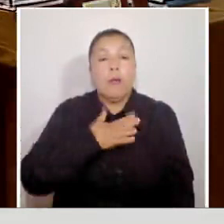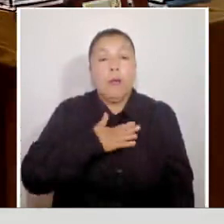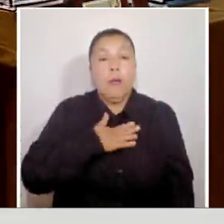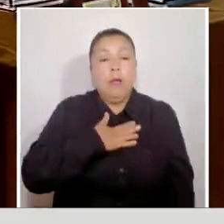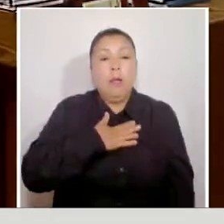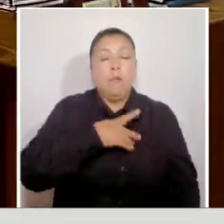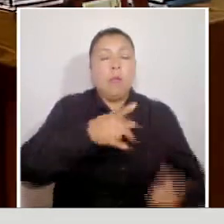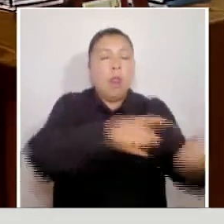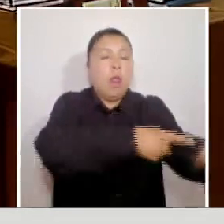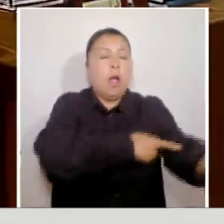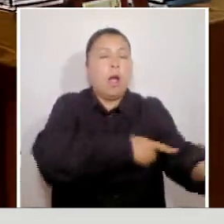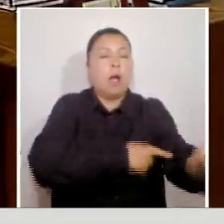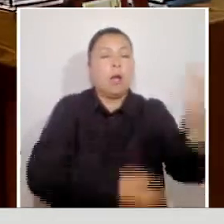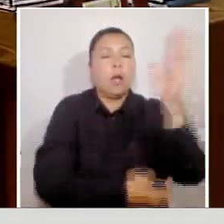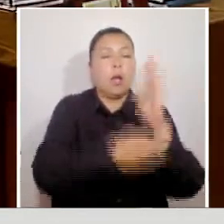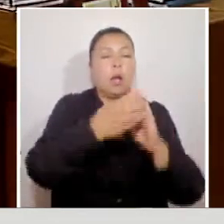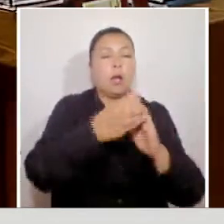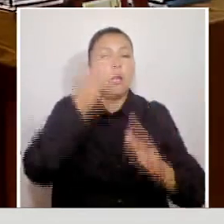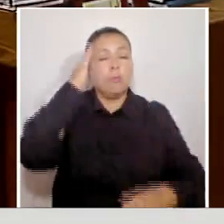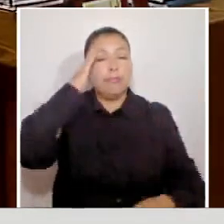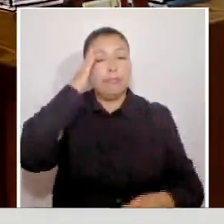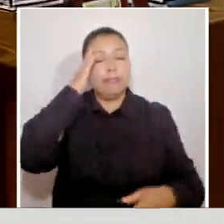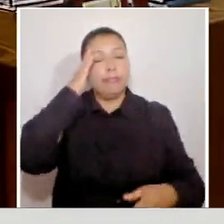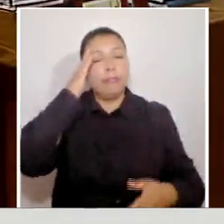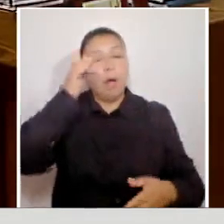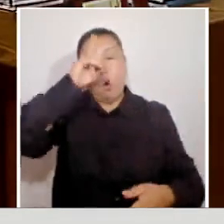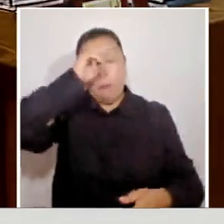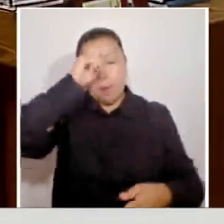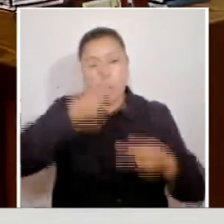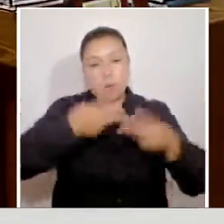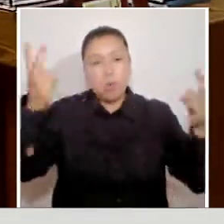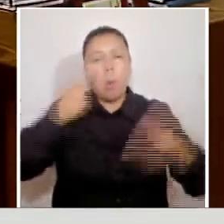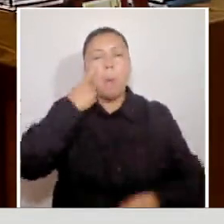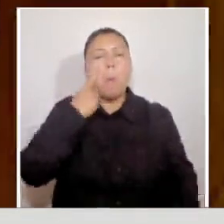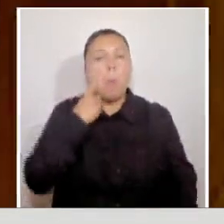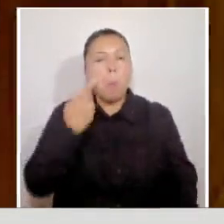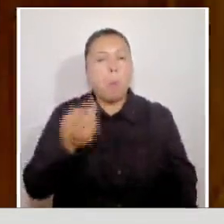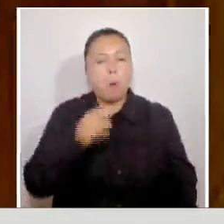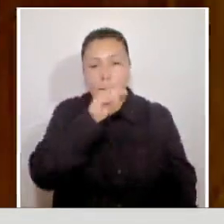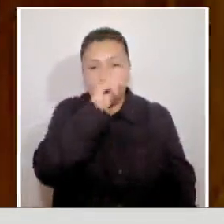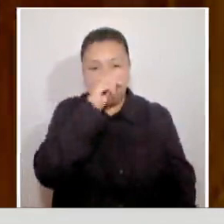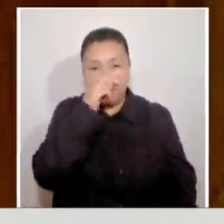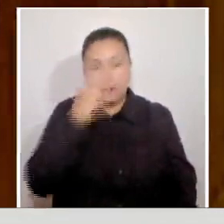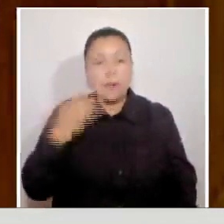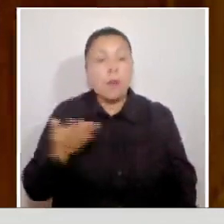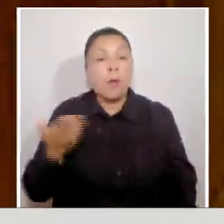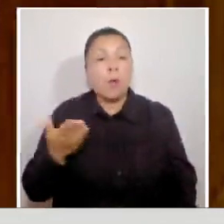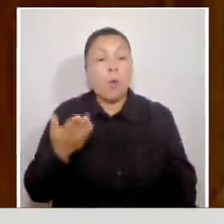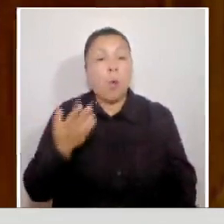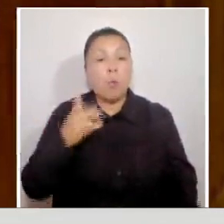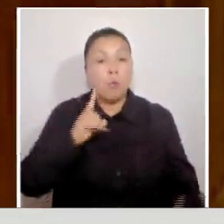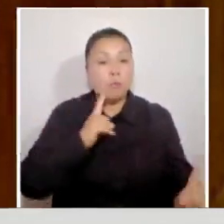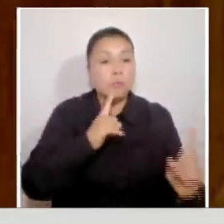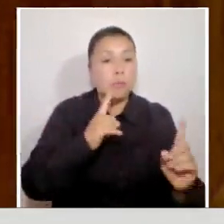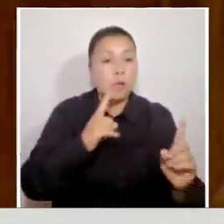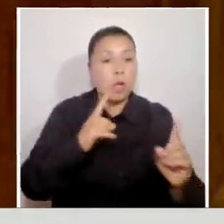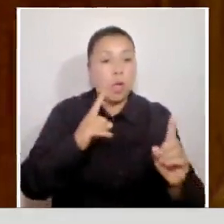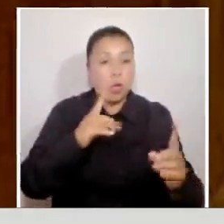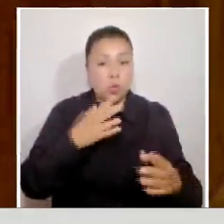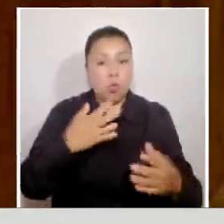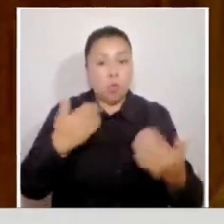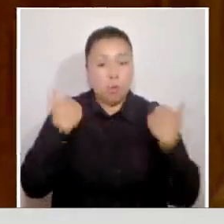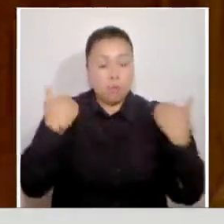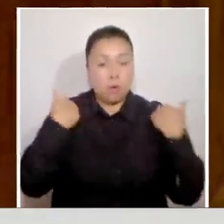de psiquiatra de hospitales públicos pude comprobar como el acercarse a esta a estas artes marciales